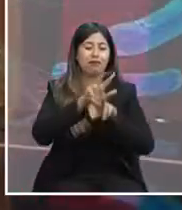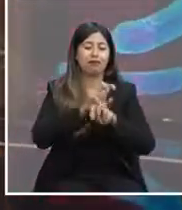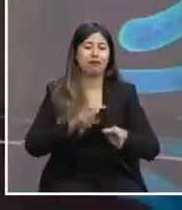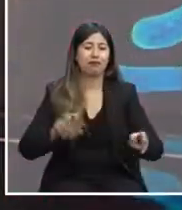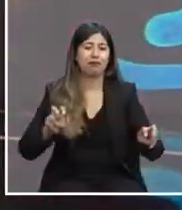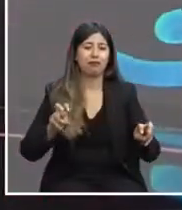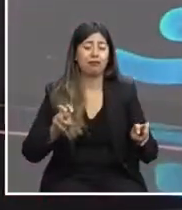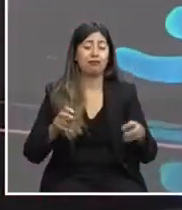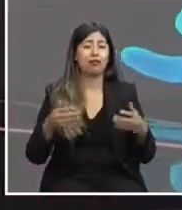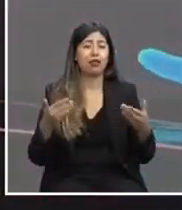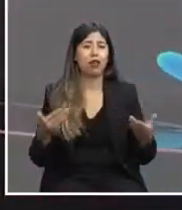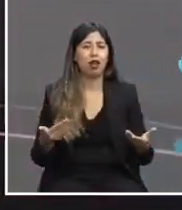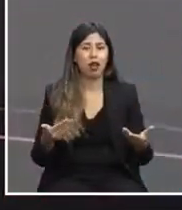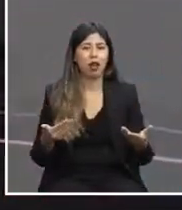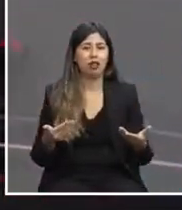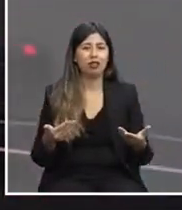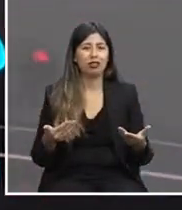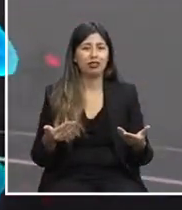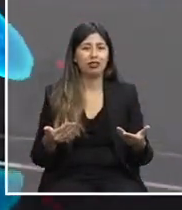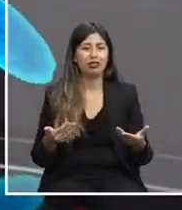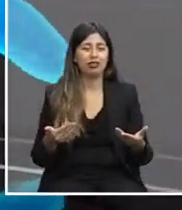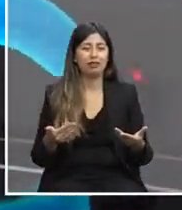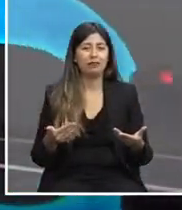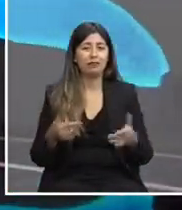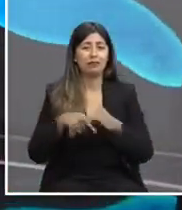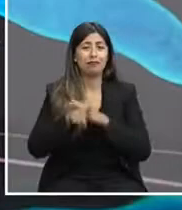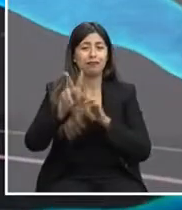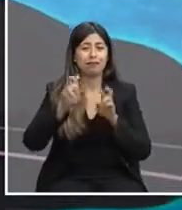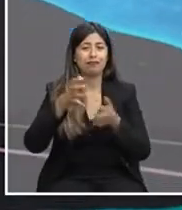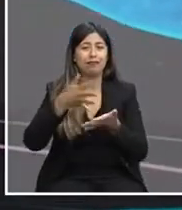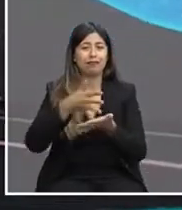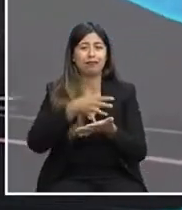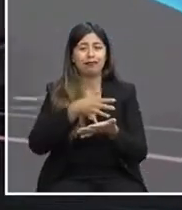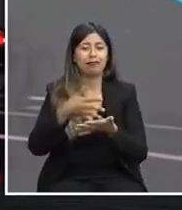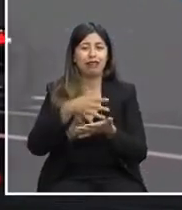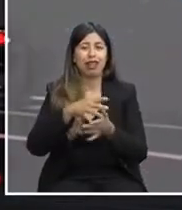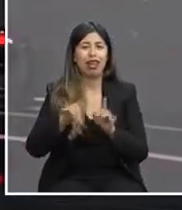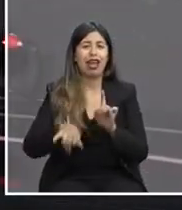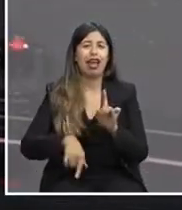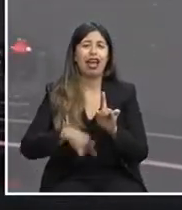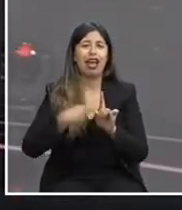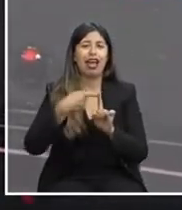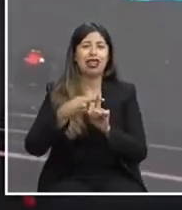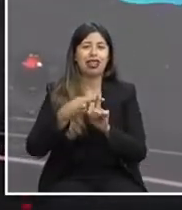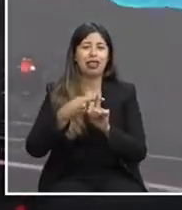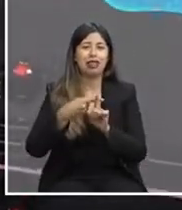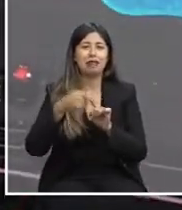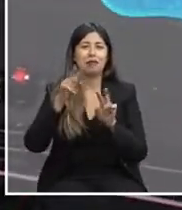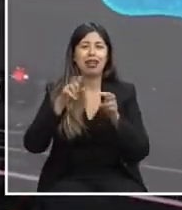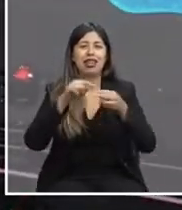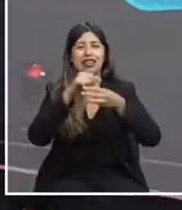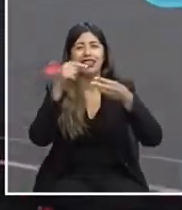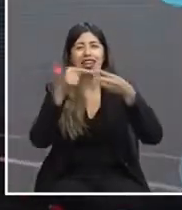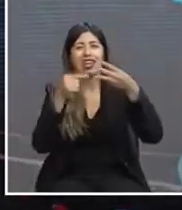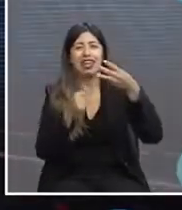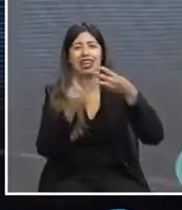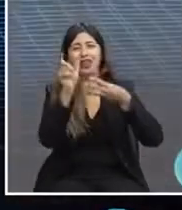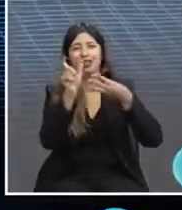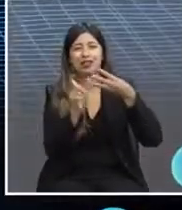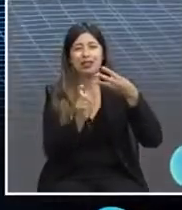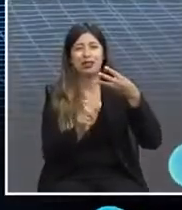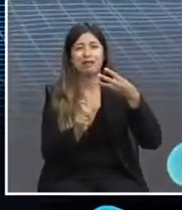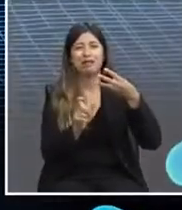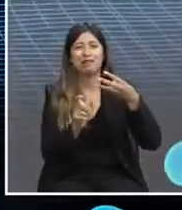Entonces, dentro de la vulnerabilidad, aparte de lo que nosotros podemos ver de los tres conceptos, existen otros tres